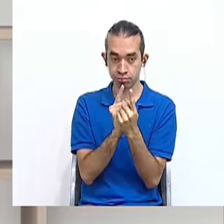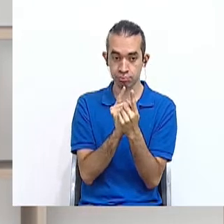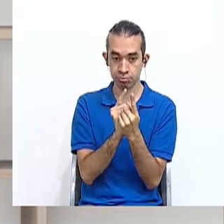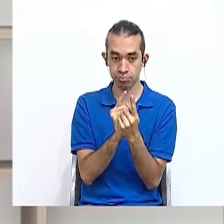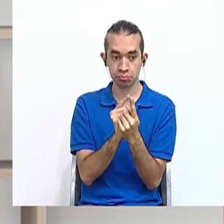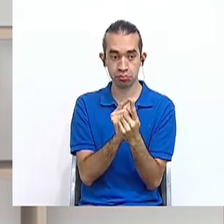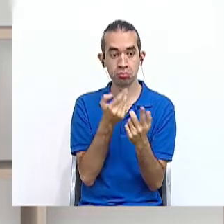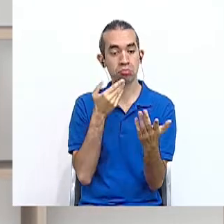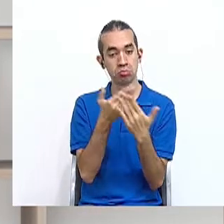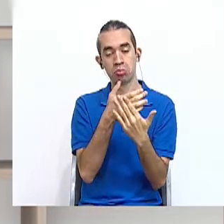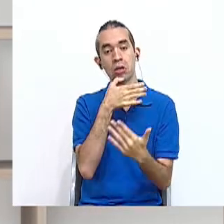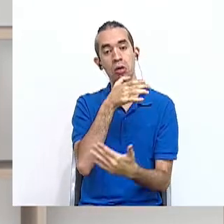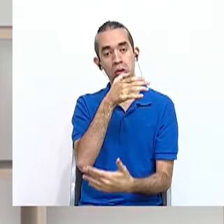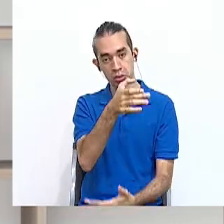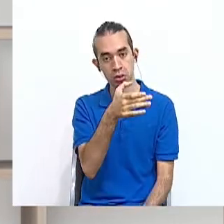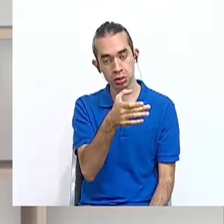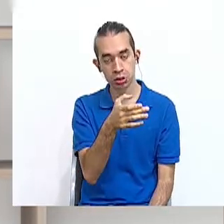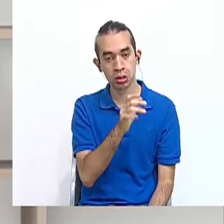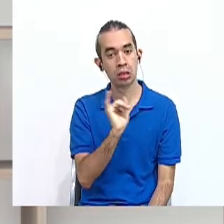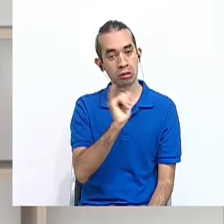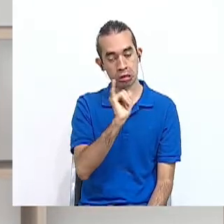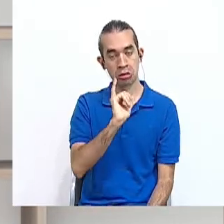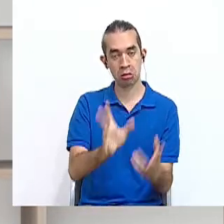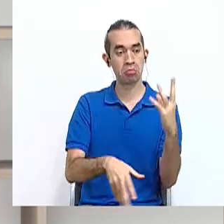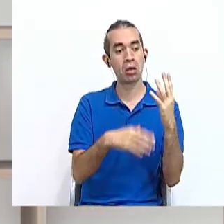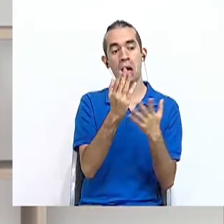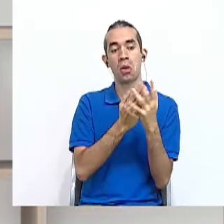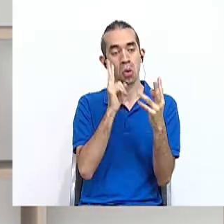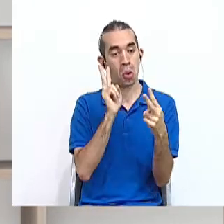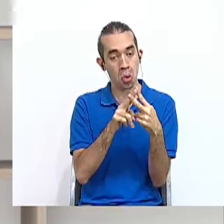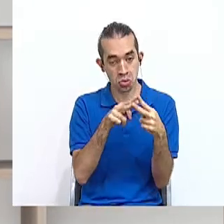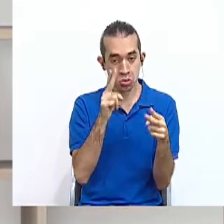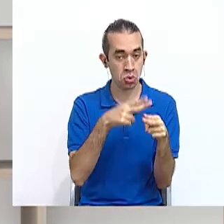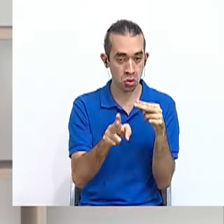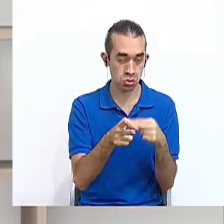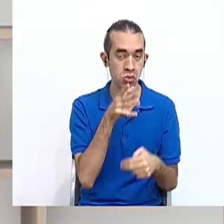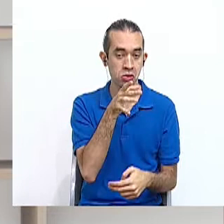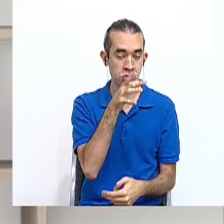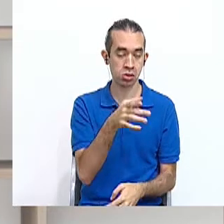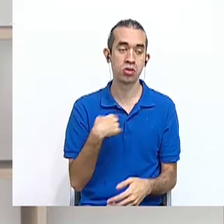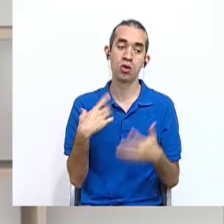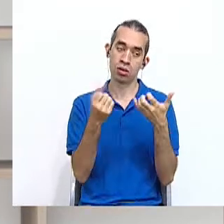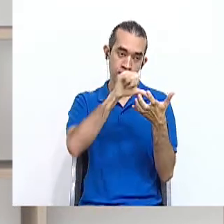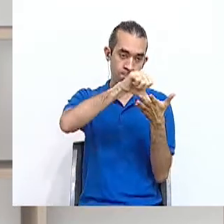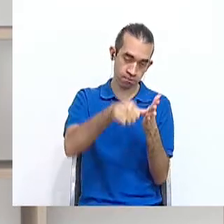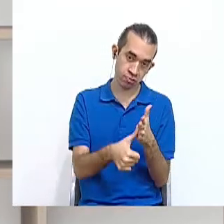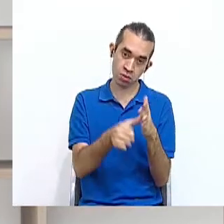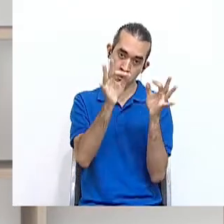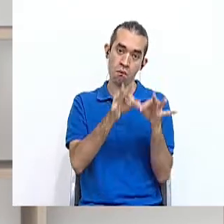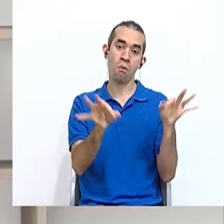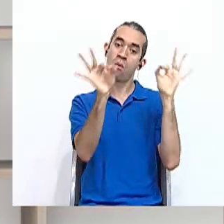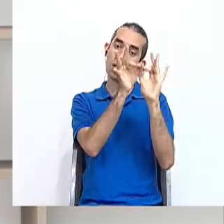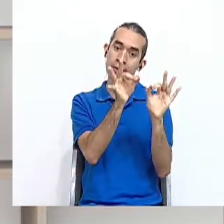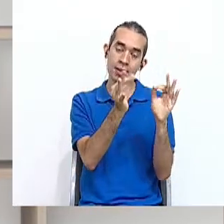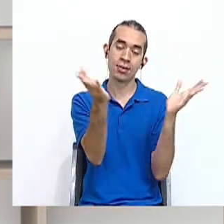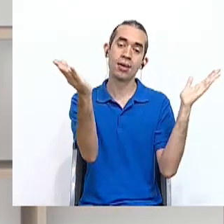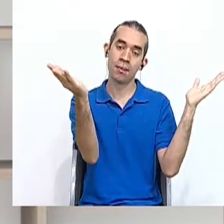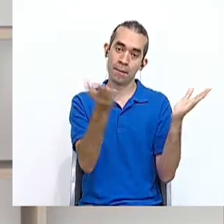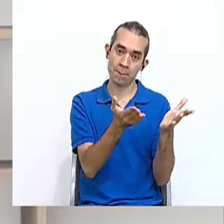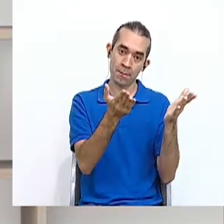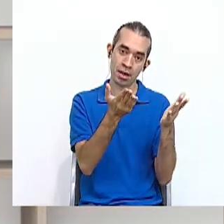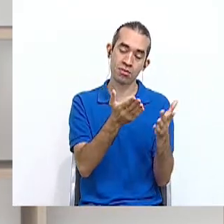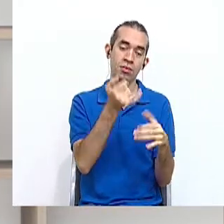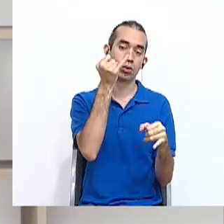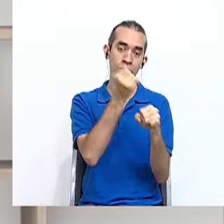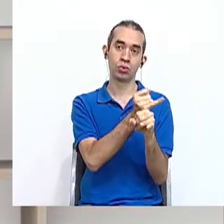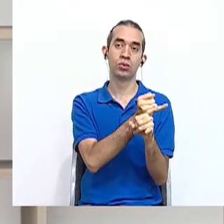han dado buenos consejos, incluso si apenas nos conocíamos. Quiero remarcar la importancia de la bienvenida que me ha dado esta